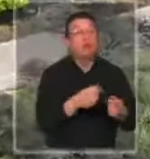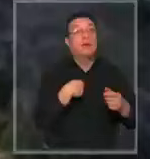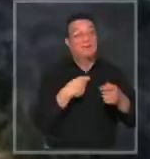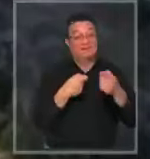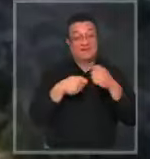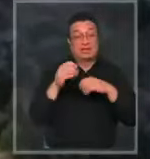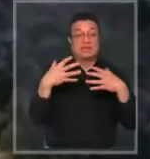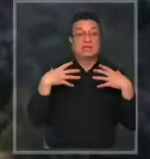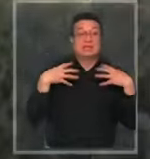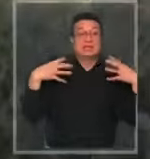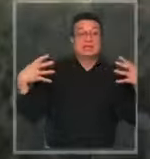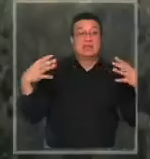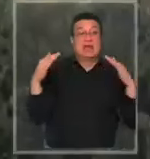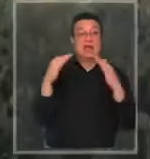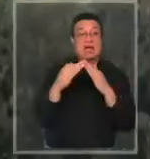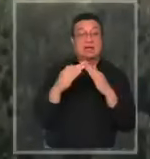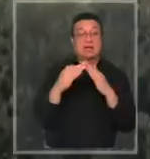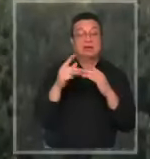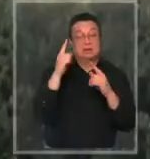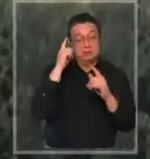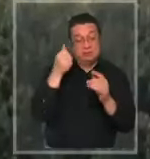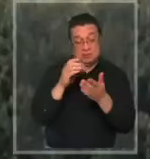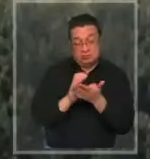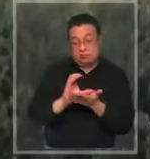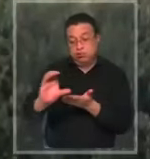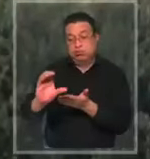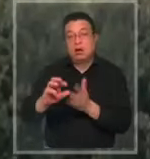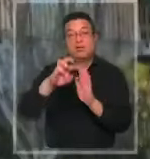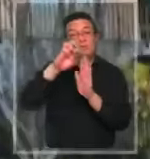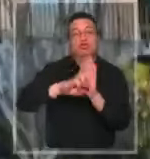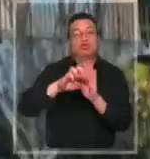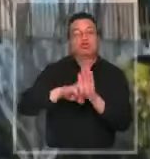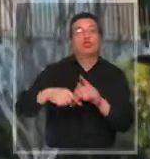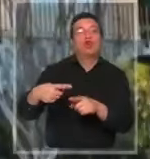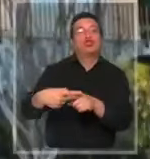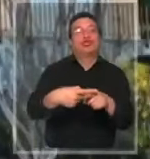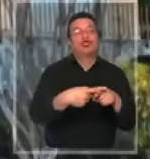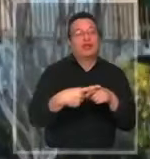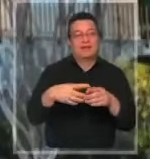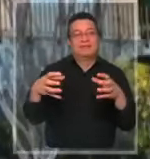gran casa iría destinado a proyectos sociales de esta organización.